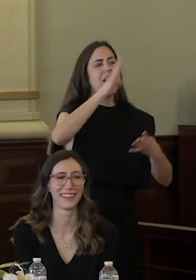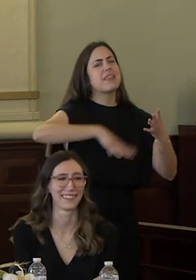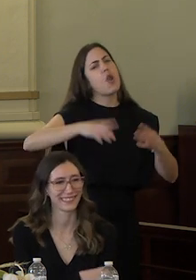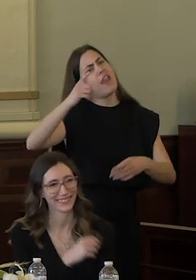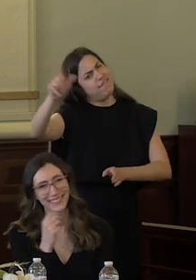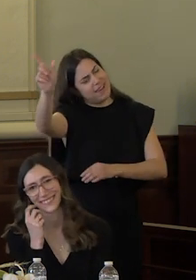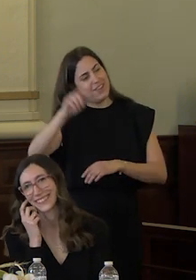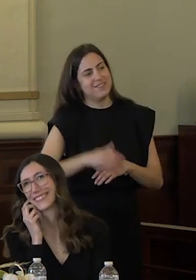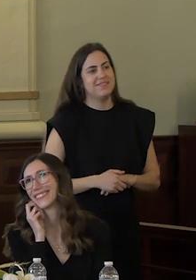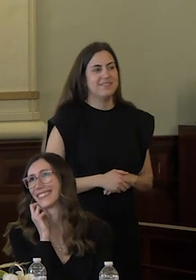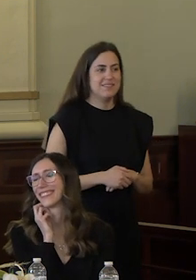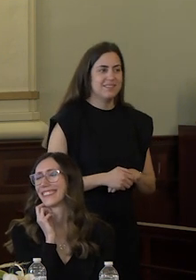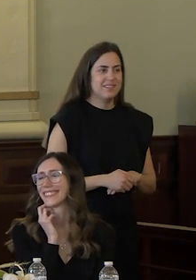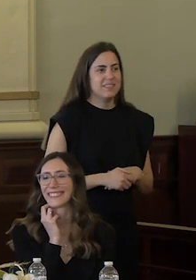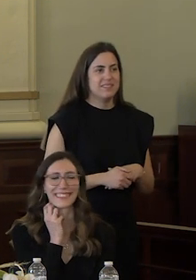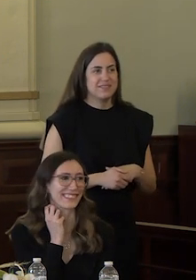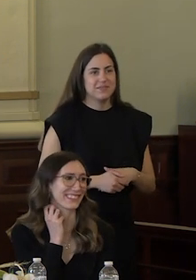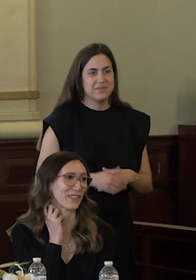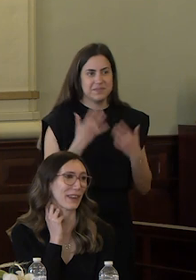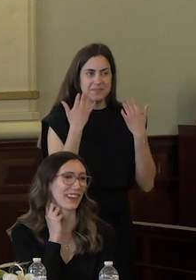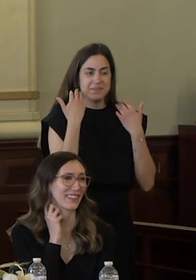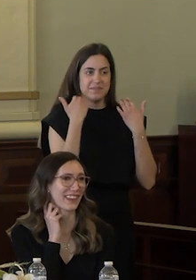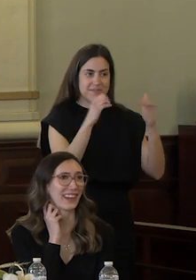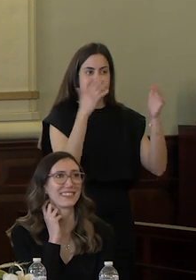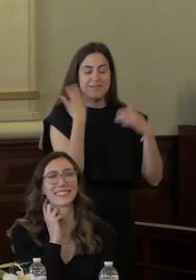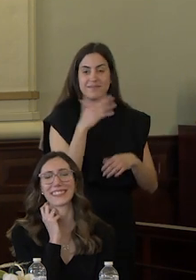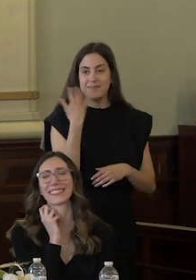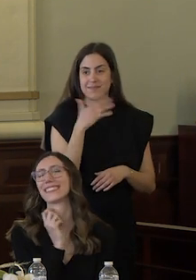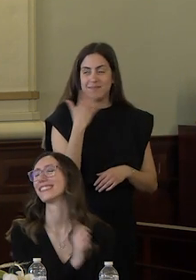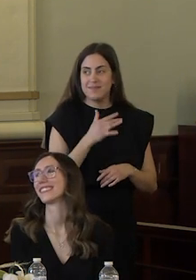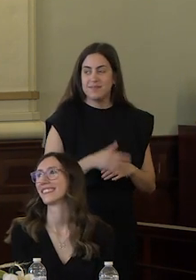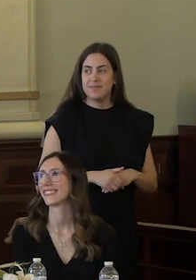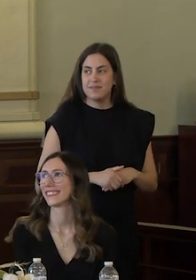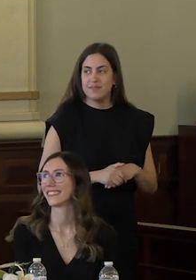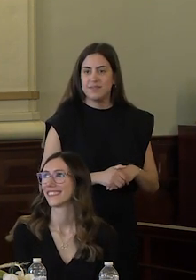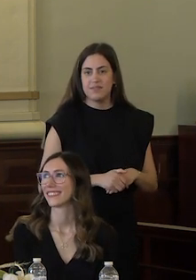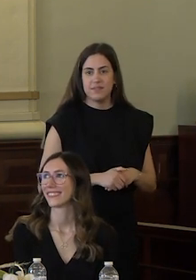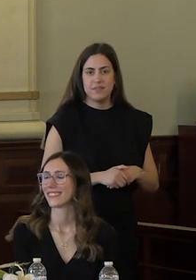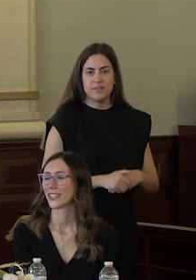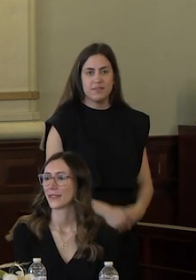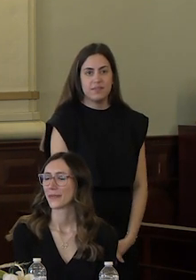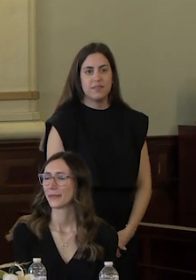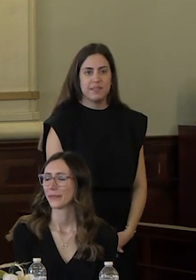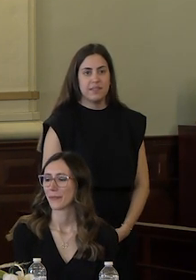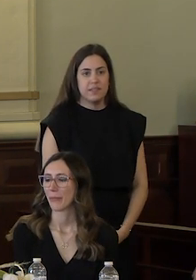Iris, ¿sabes? Es que es así. Pero las distancias